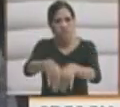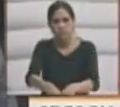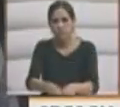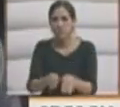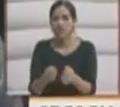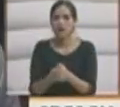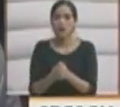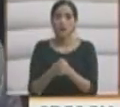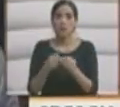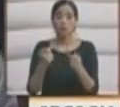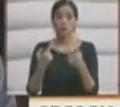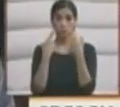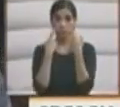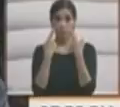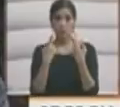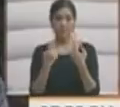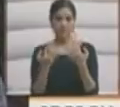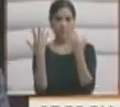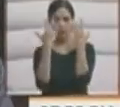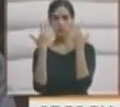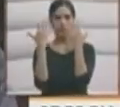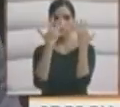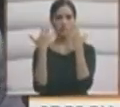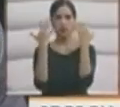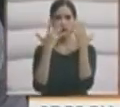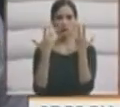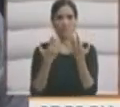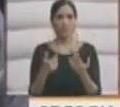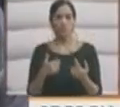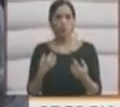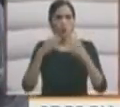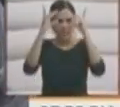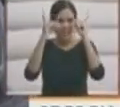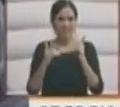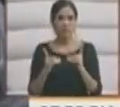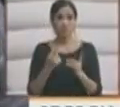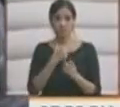se ve con ese bombardeo mediático y entonces tú tomas esa decisión